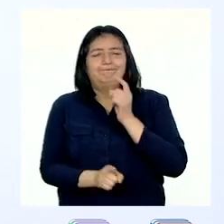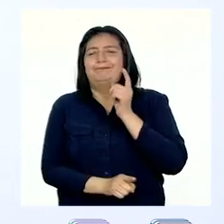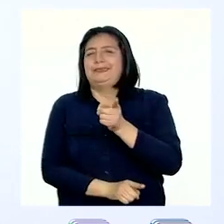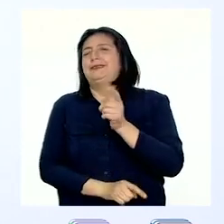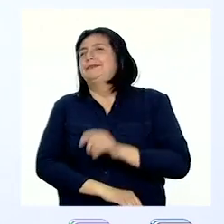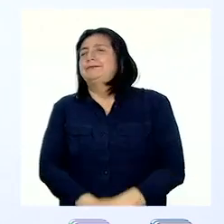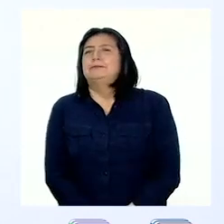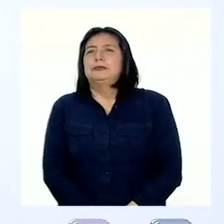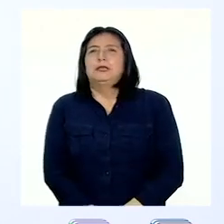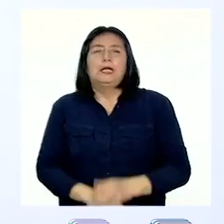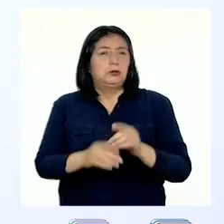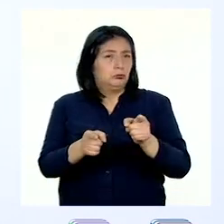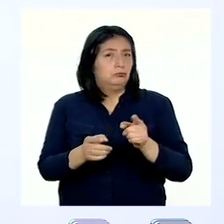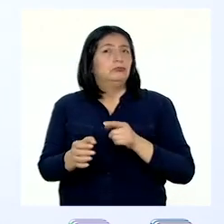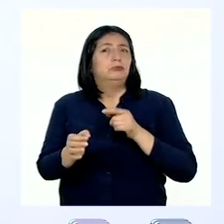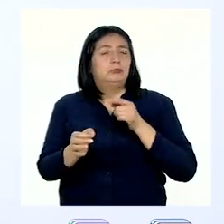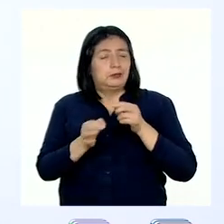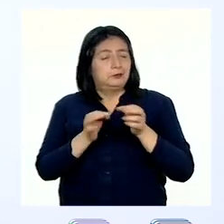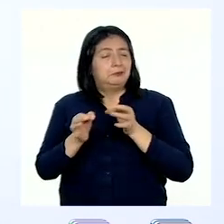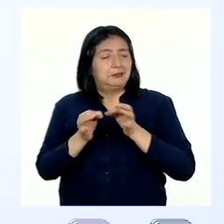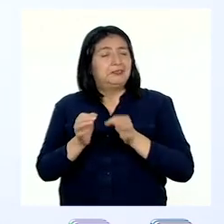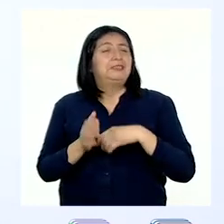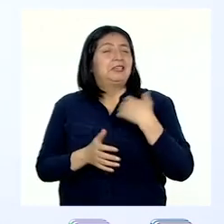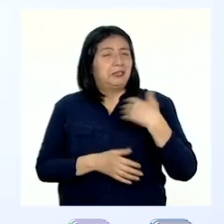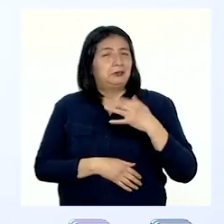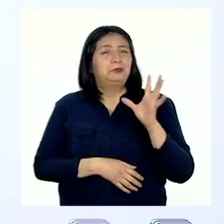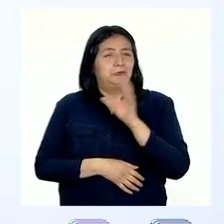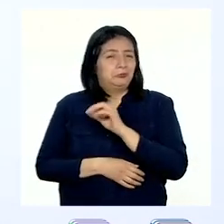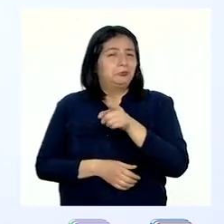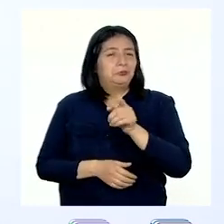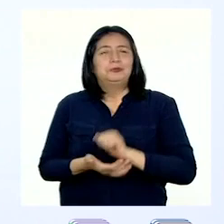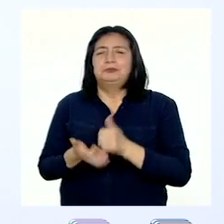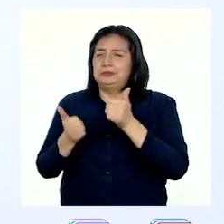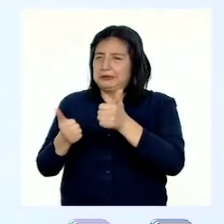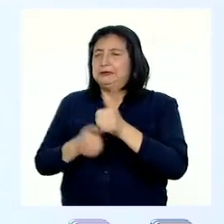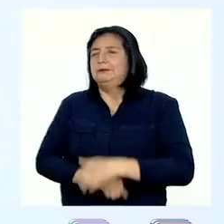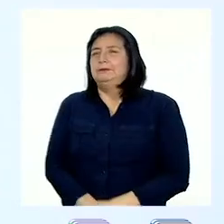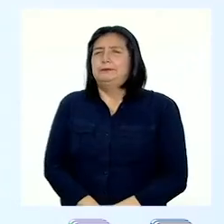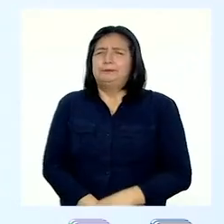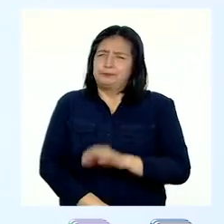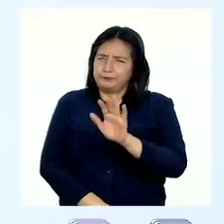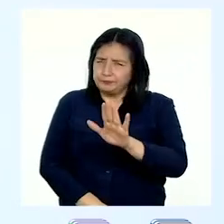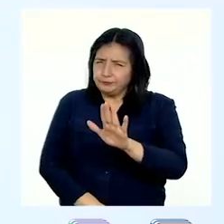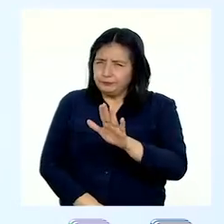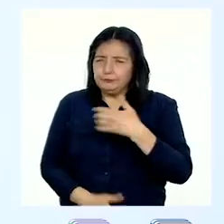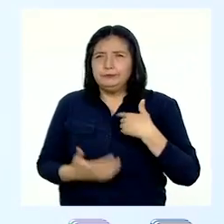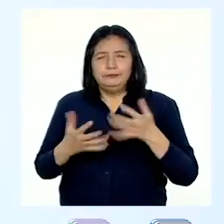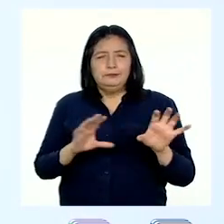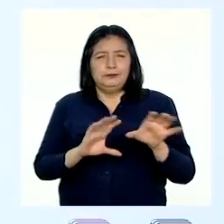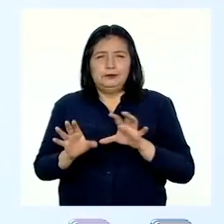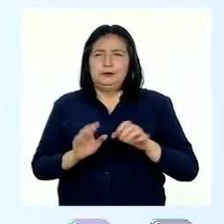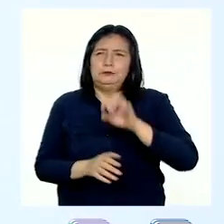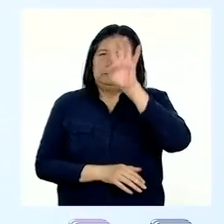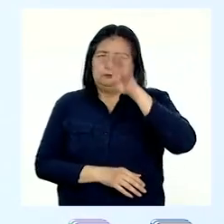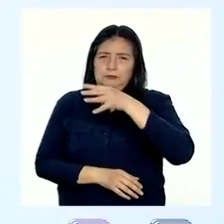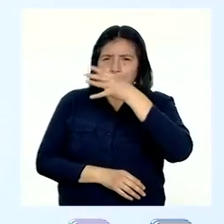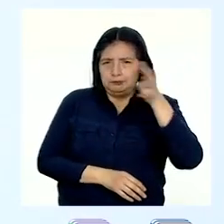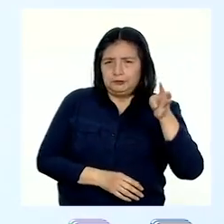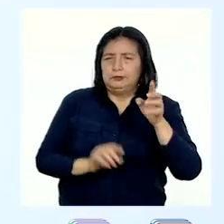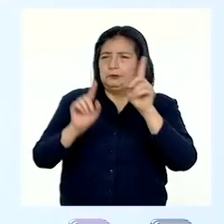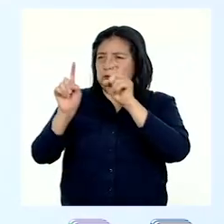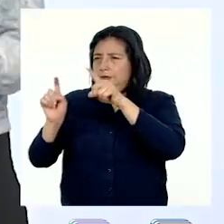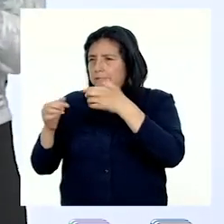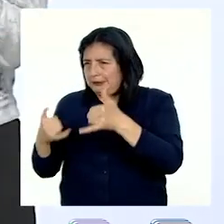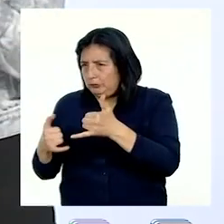¡Excelente, Patricia! Has notado hasta el último detalle. Bien, ¿qué te parece si armamos nuestro cuadro de preguntas para